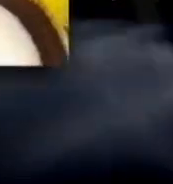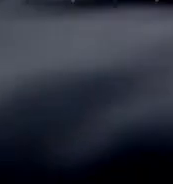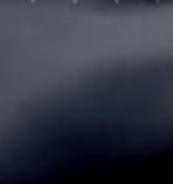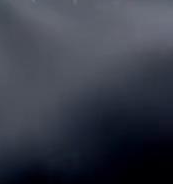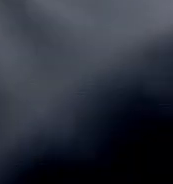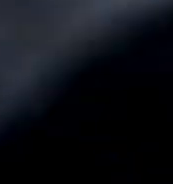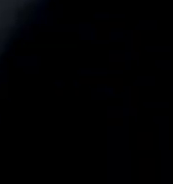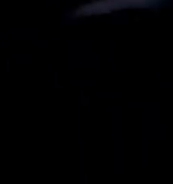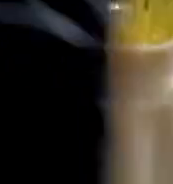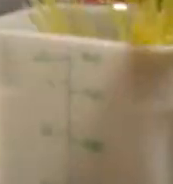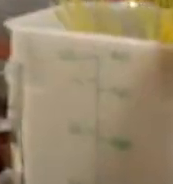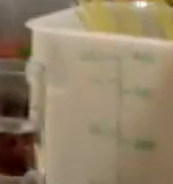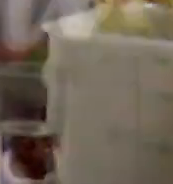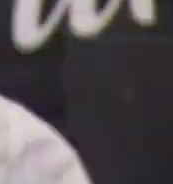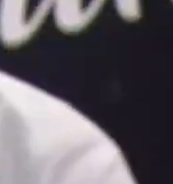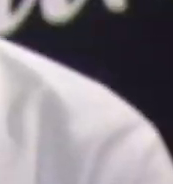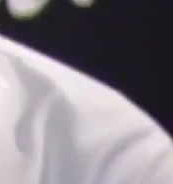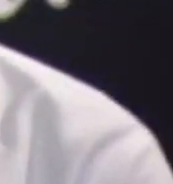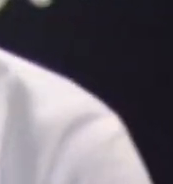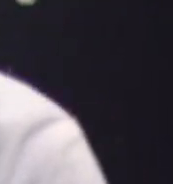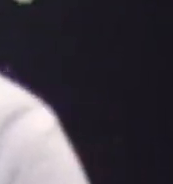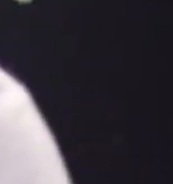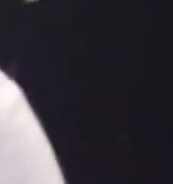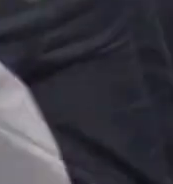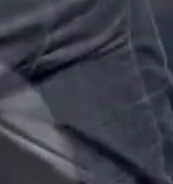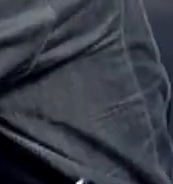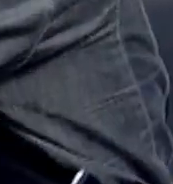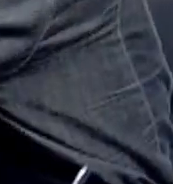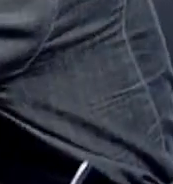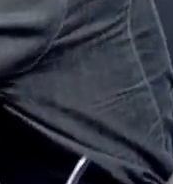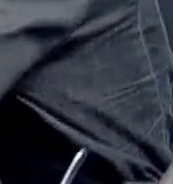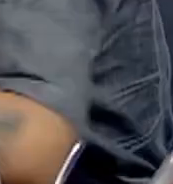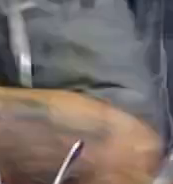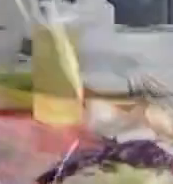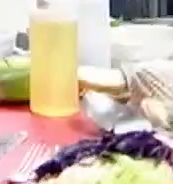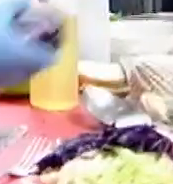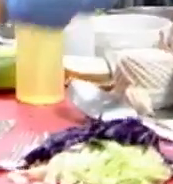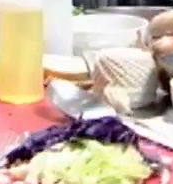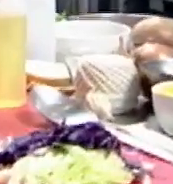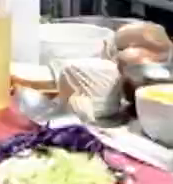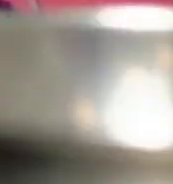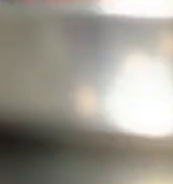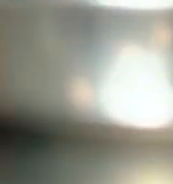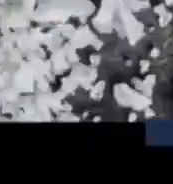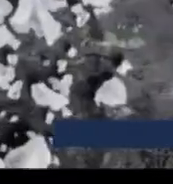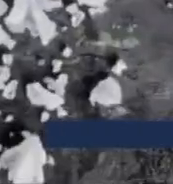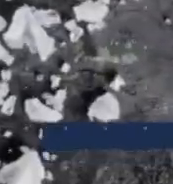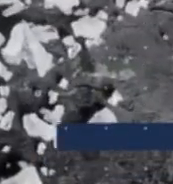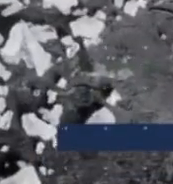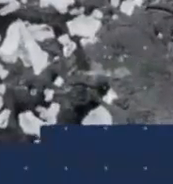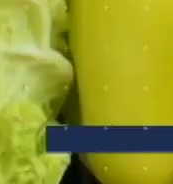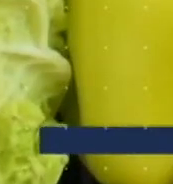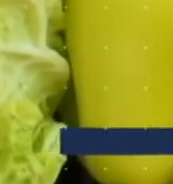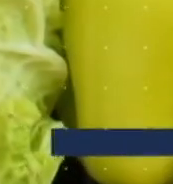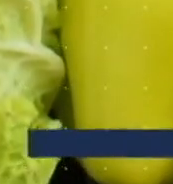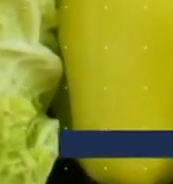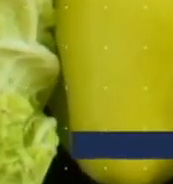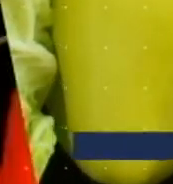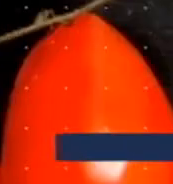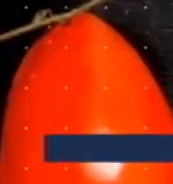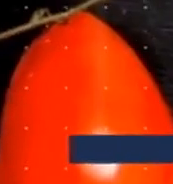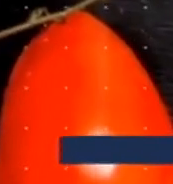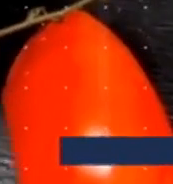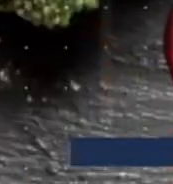de gastronomía de Costa Rica, y descubra por qué nuestra cocina nunca fue tan emocionante. Gran estreno el martes 10